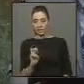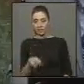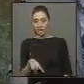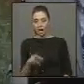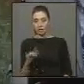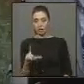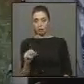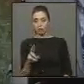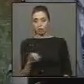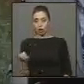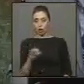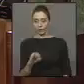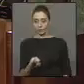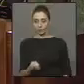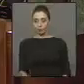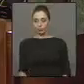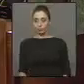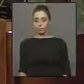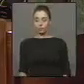señor Iván Flores.